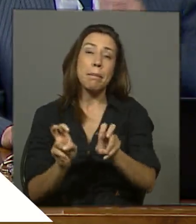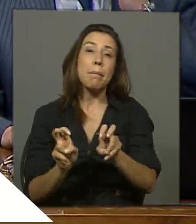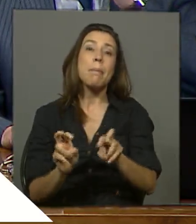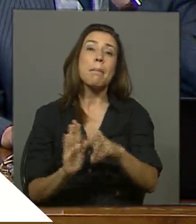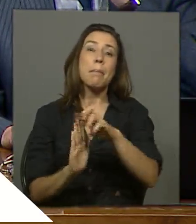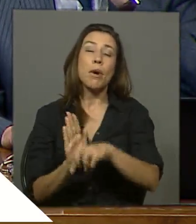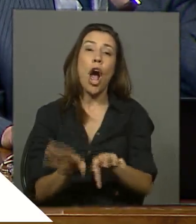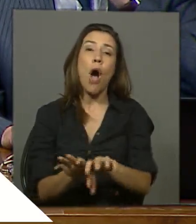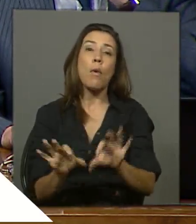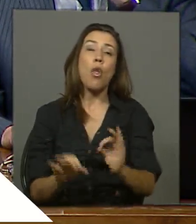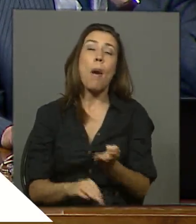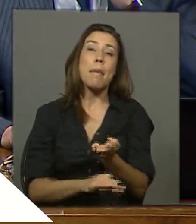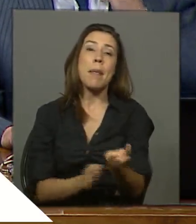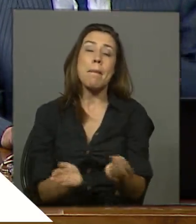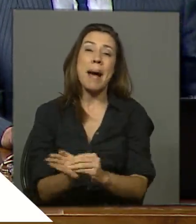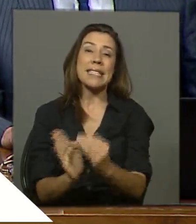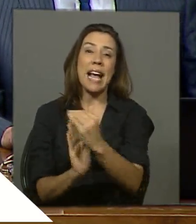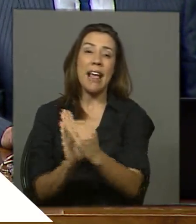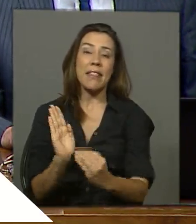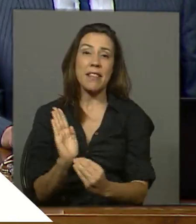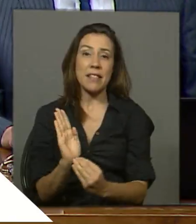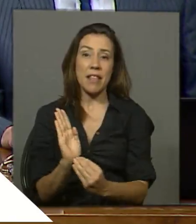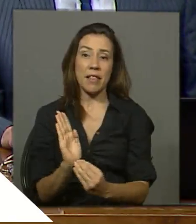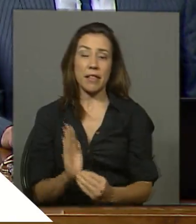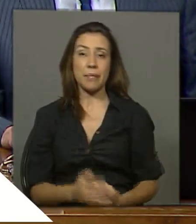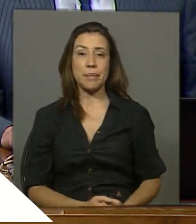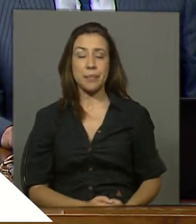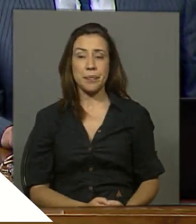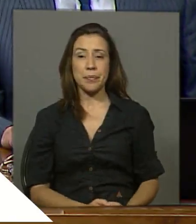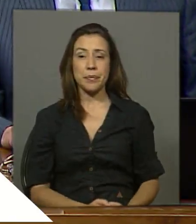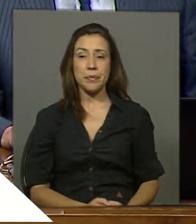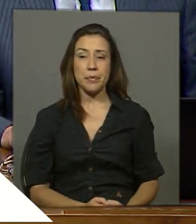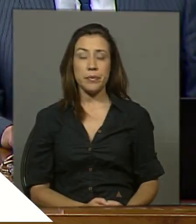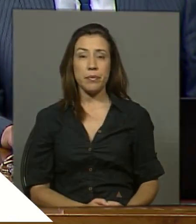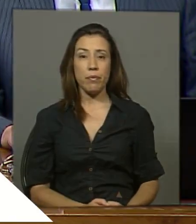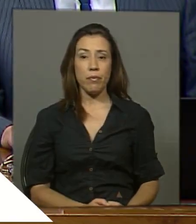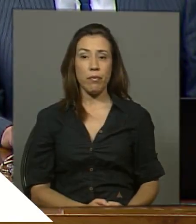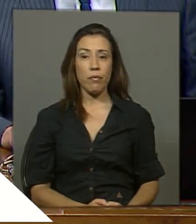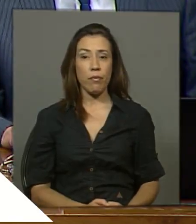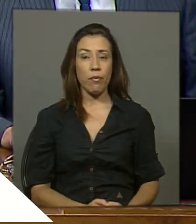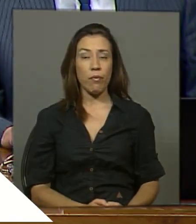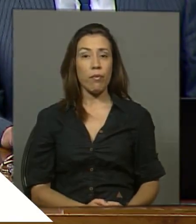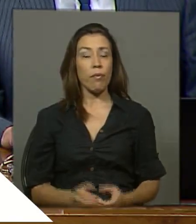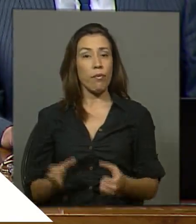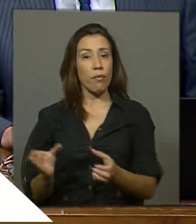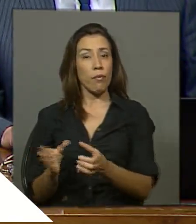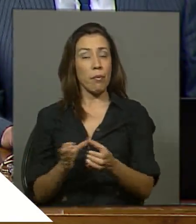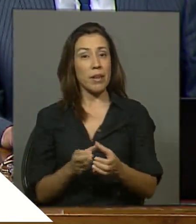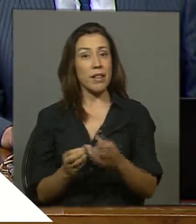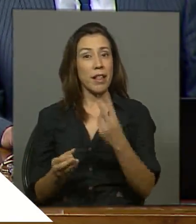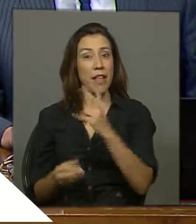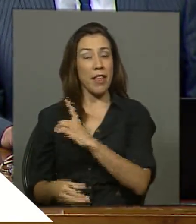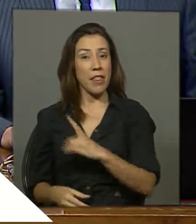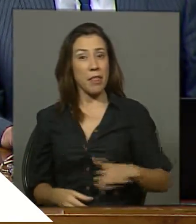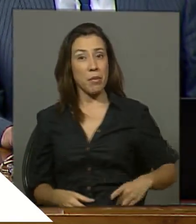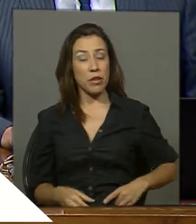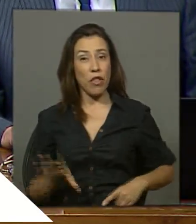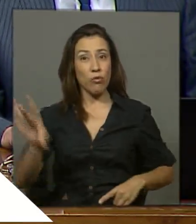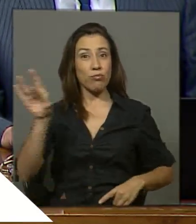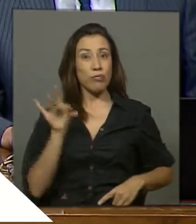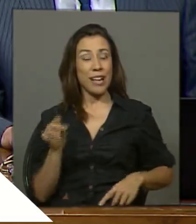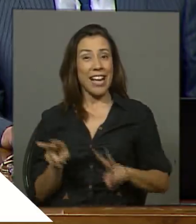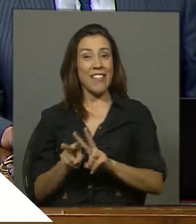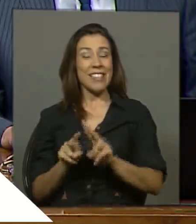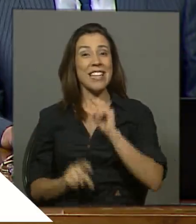o petición de antecedentes que eventualmente se presente en esta instancia la bancada a la que pertenezca al diputado nominado para